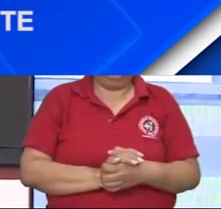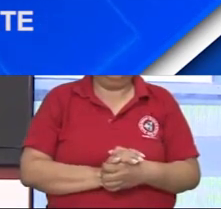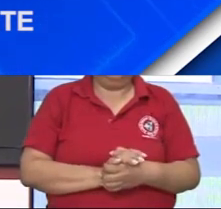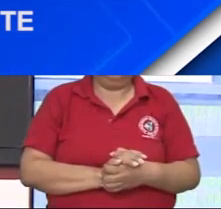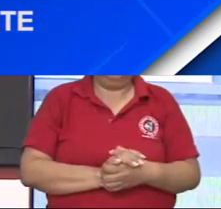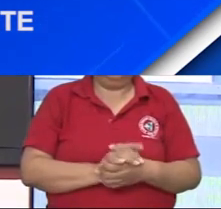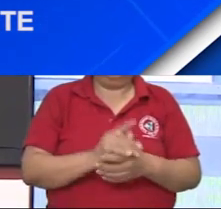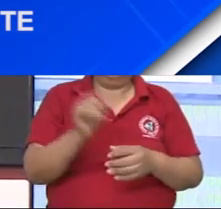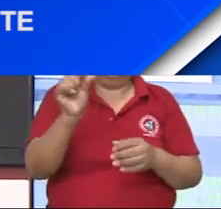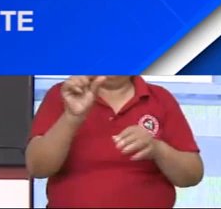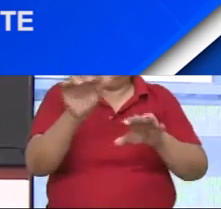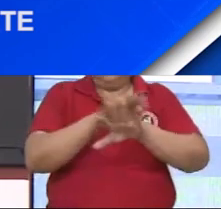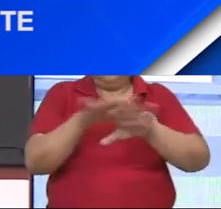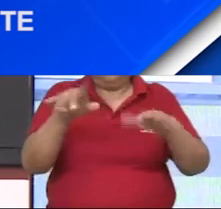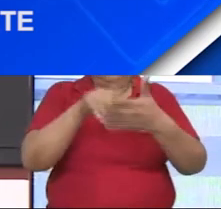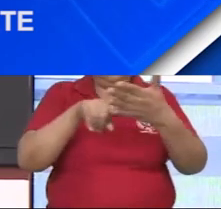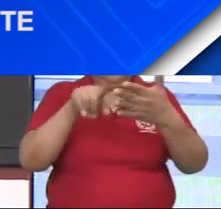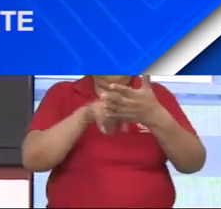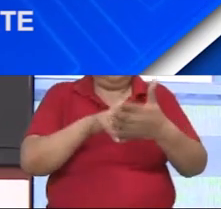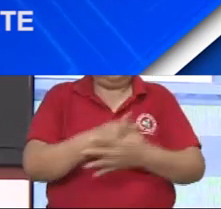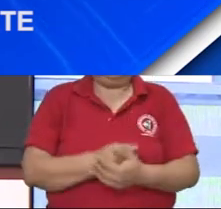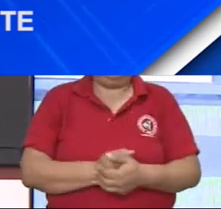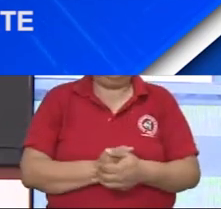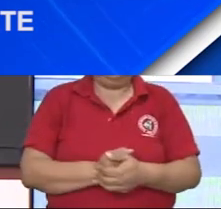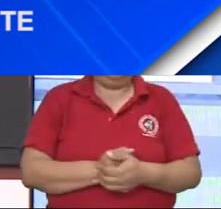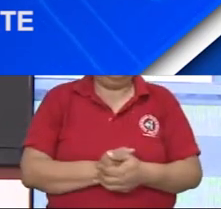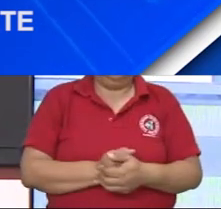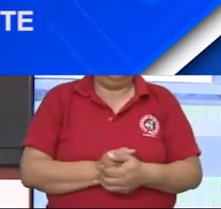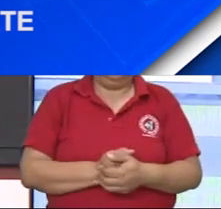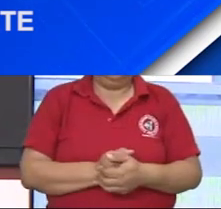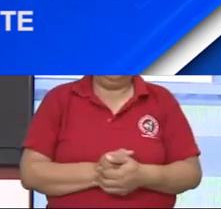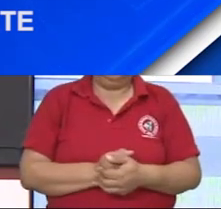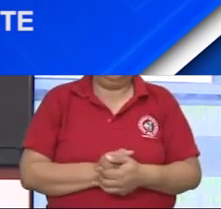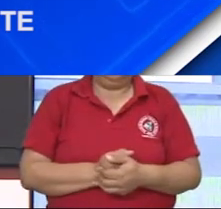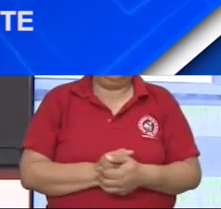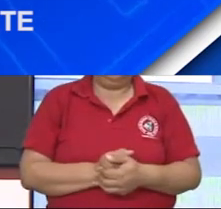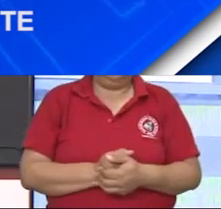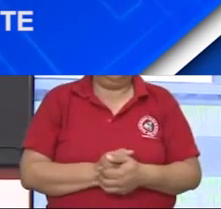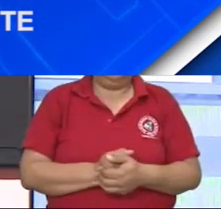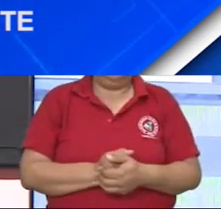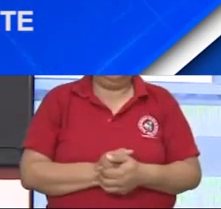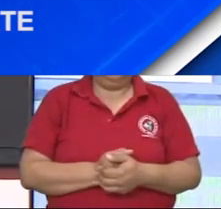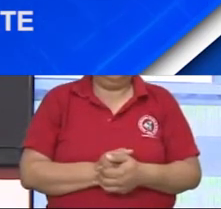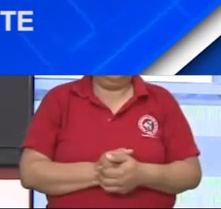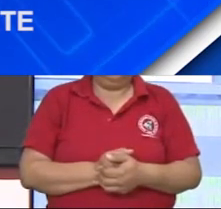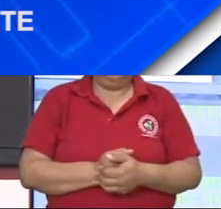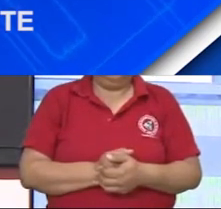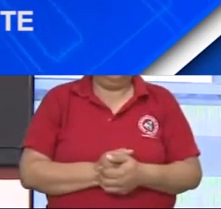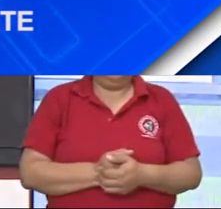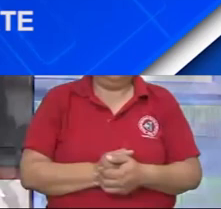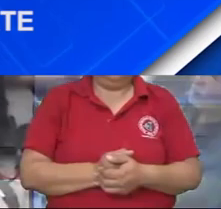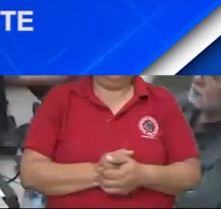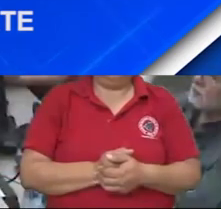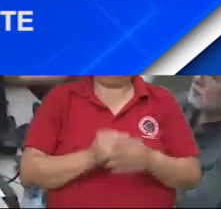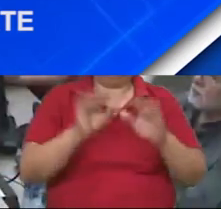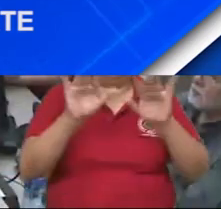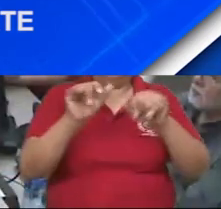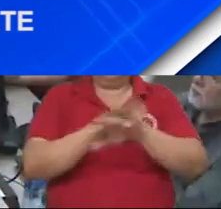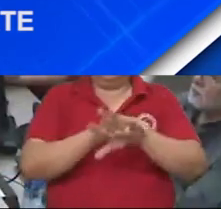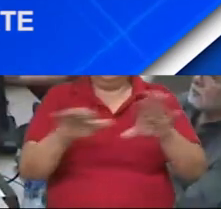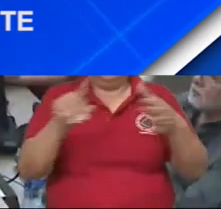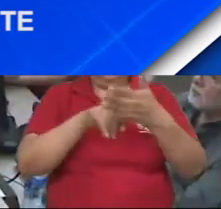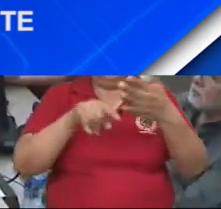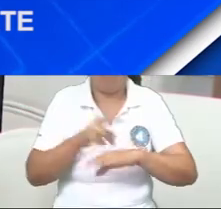abril del 2005. 2. Decreto Ejecutivo número 39-2005, Reglamento de la